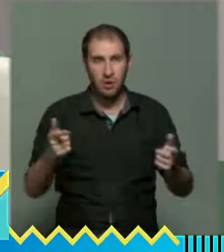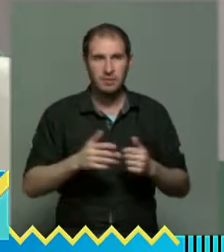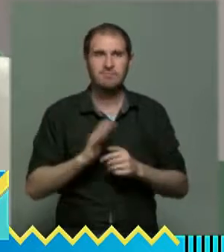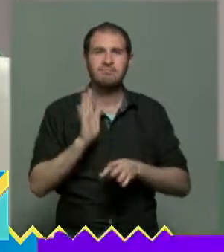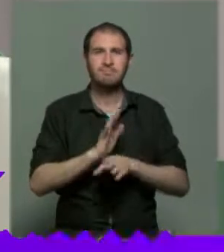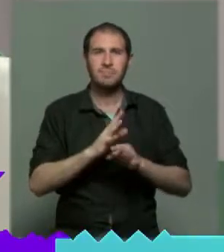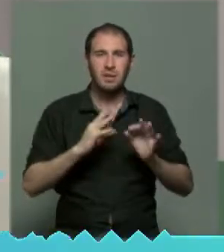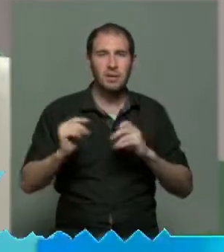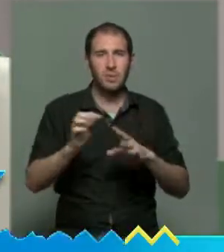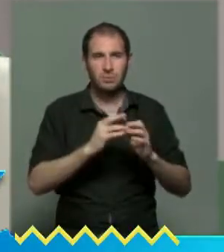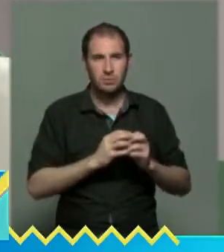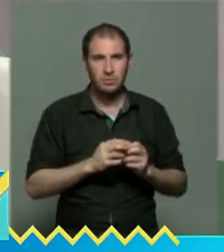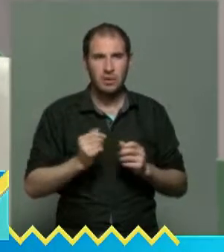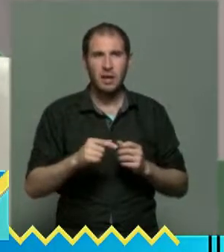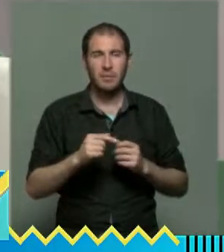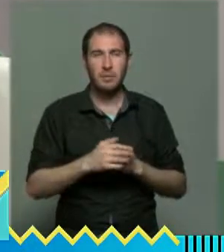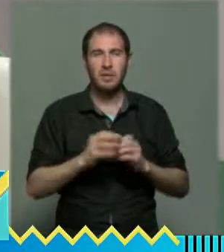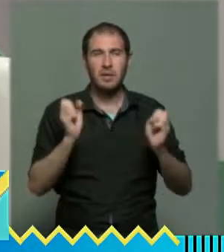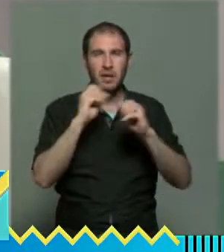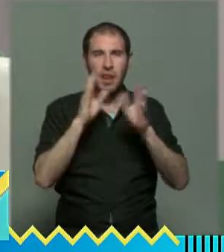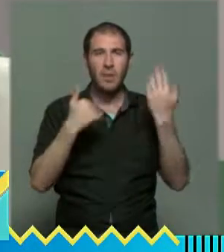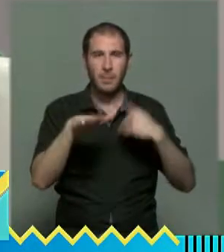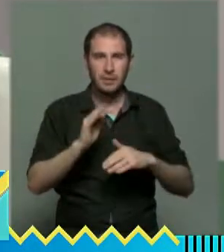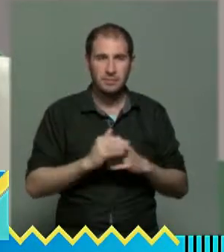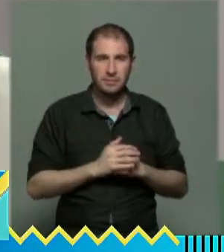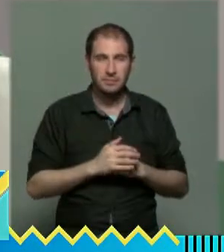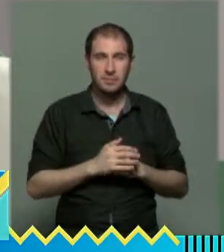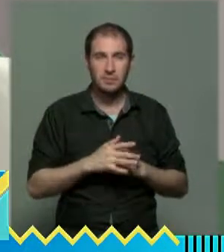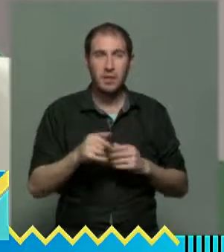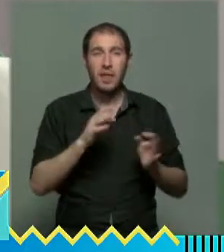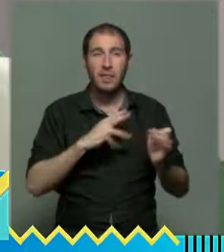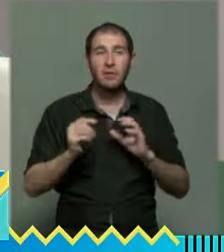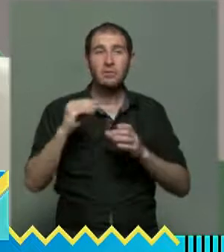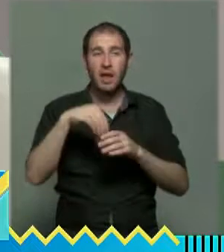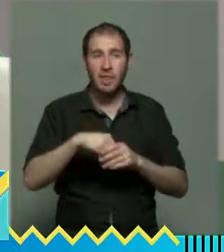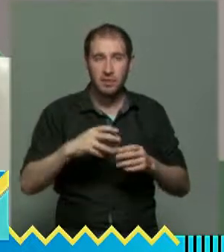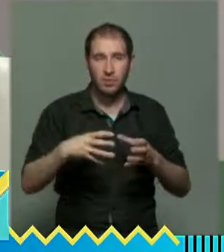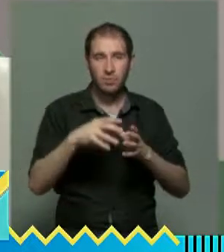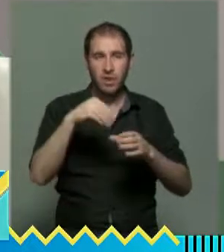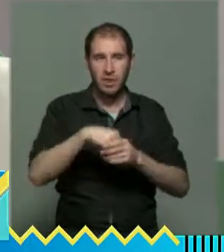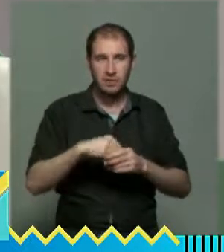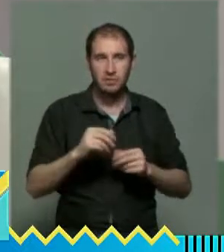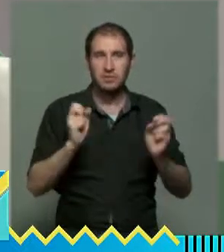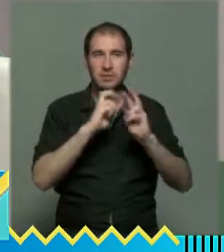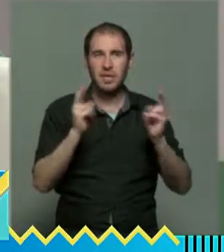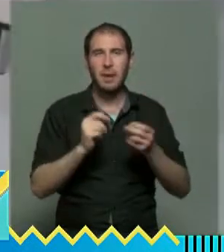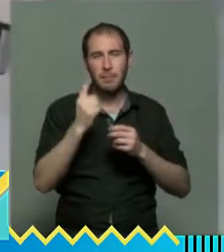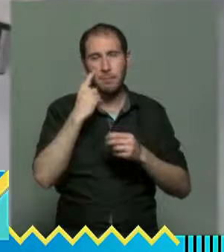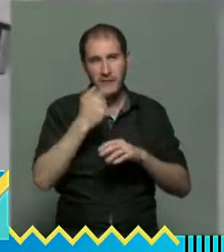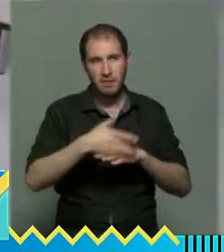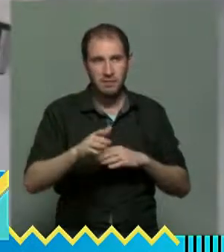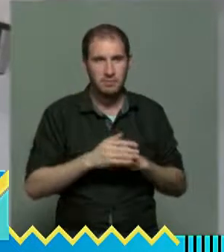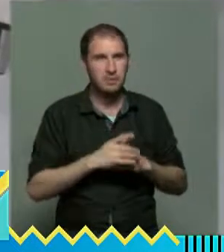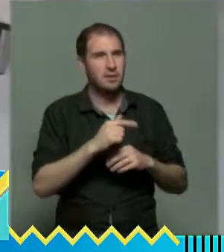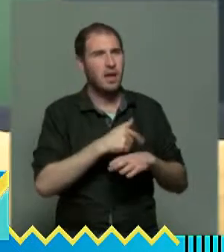esa discusión que, te repito, es más que la de un impuesto. Es, más allá de las discusiones internas del sector, una cuestión de supervivencia. A mí,